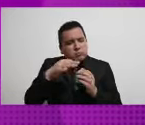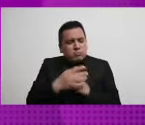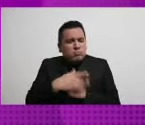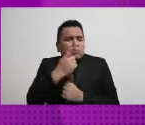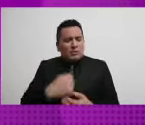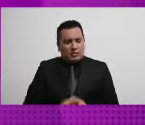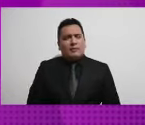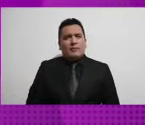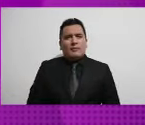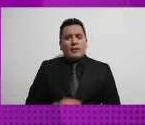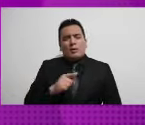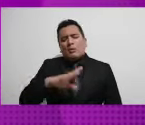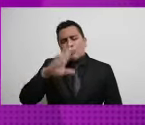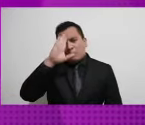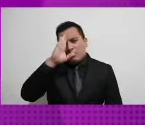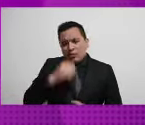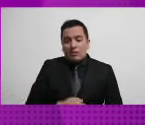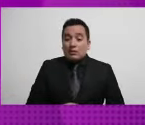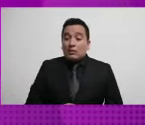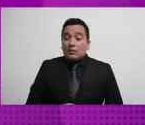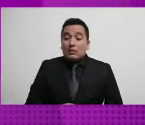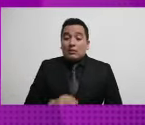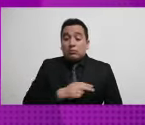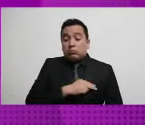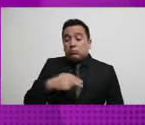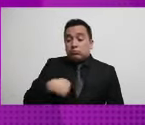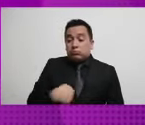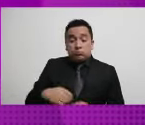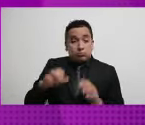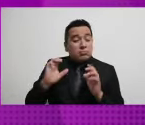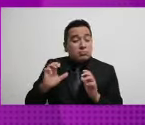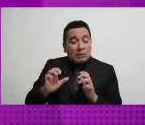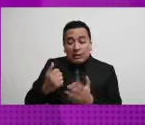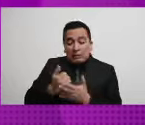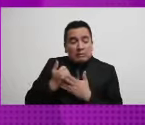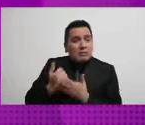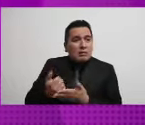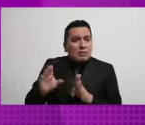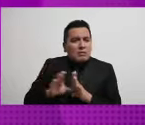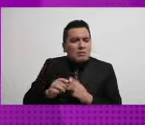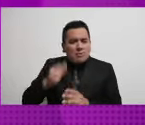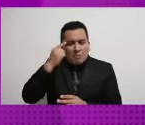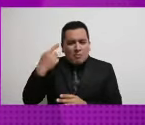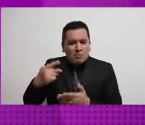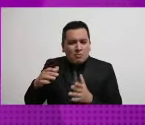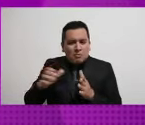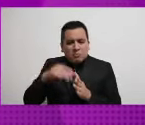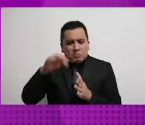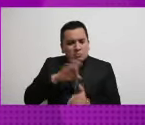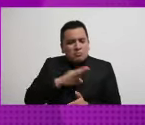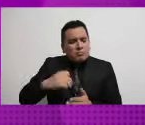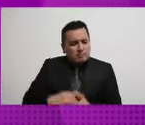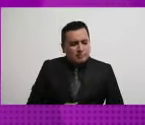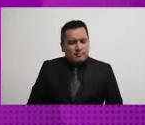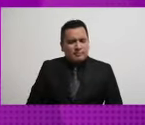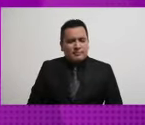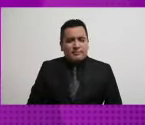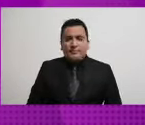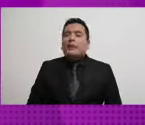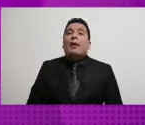elecciones? Y también, ¿cuáles considera usted que serían otras medidas que pudieran facilitar el voto de las personas